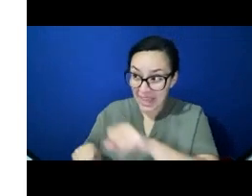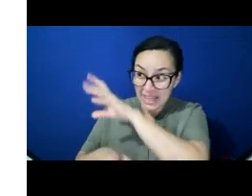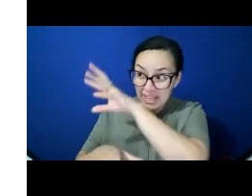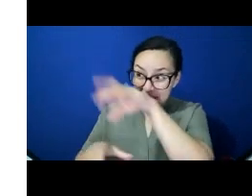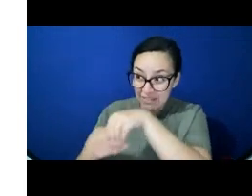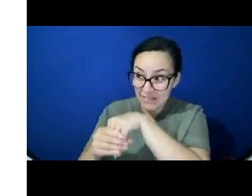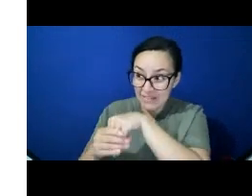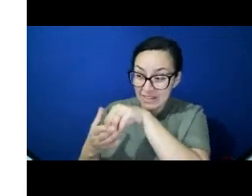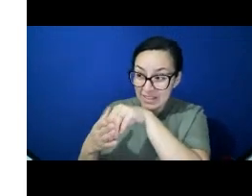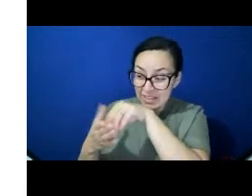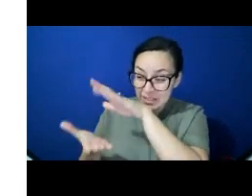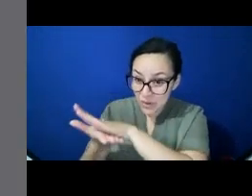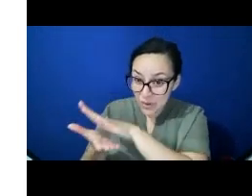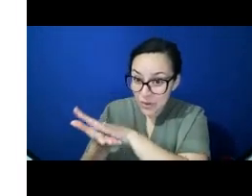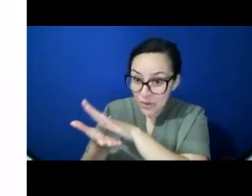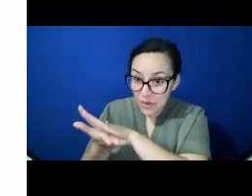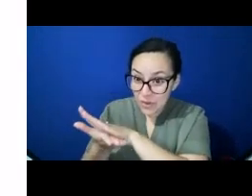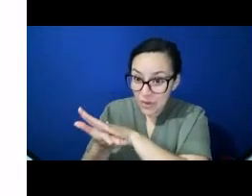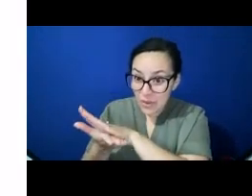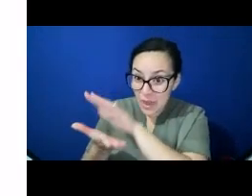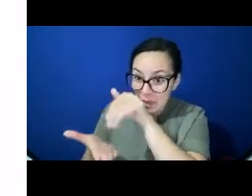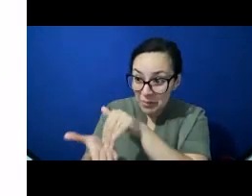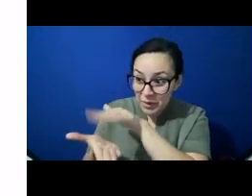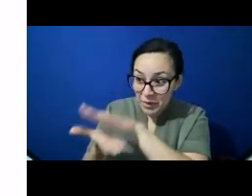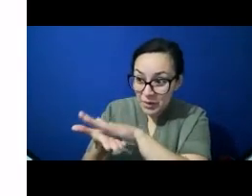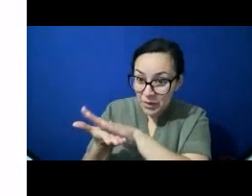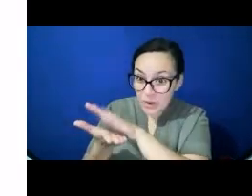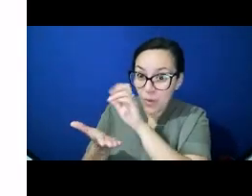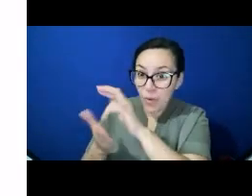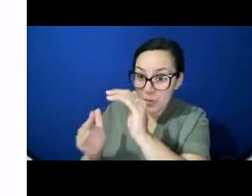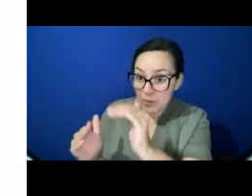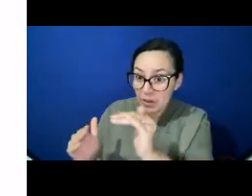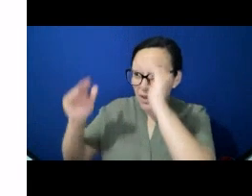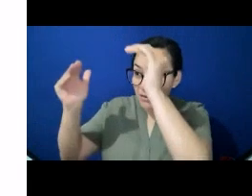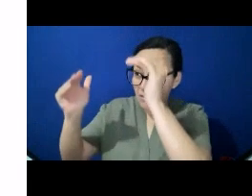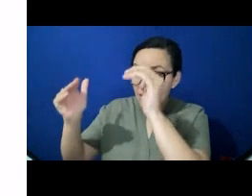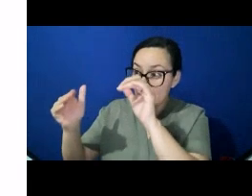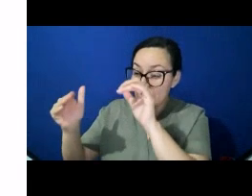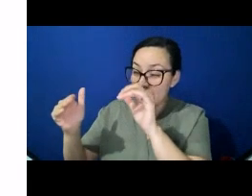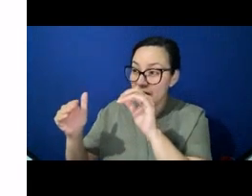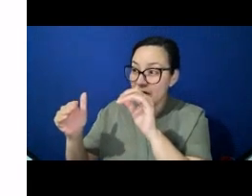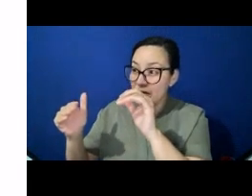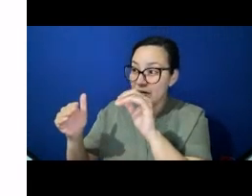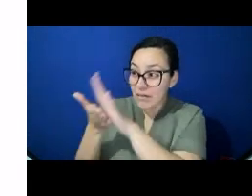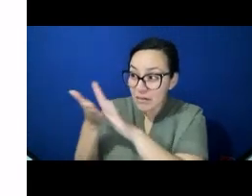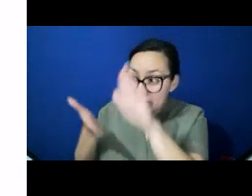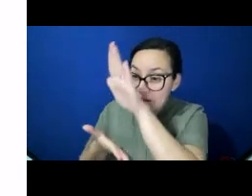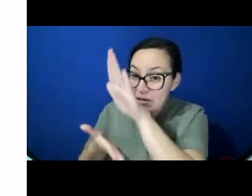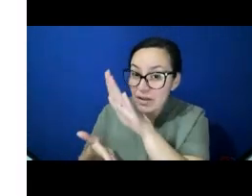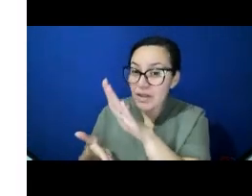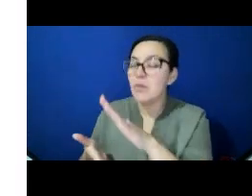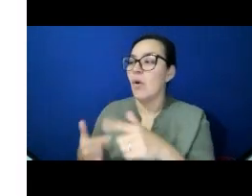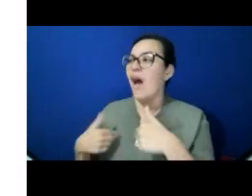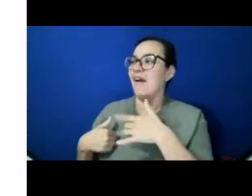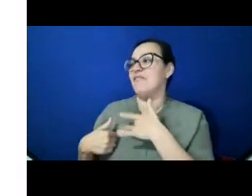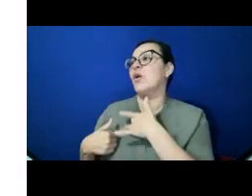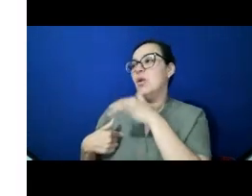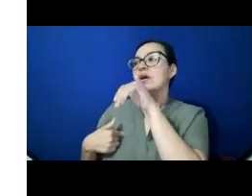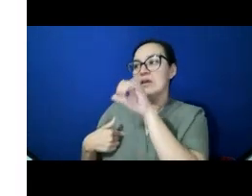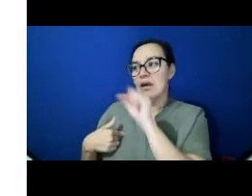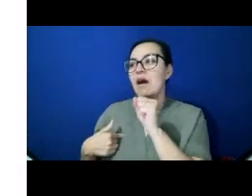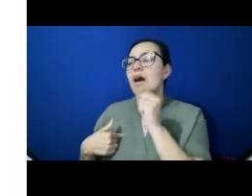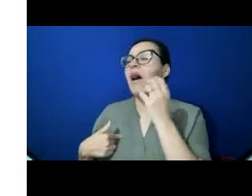superior. Yo entiendo que sí, pero más que todo quizás superior, porque pues I think so, but